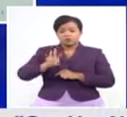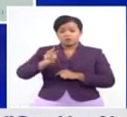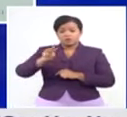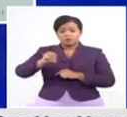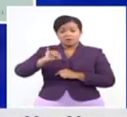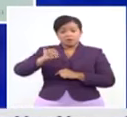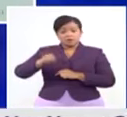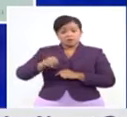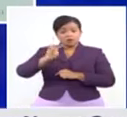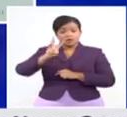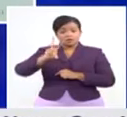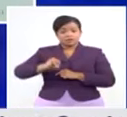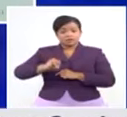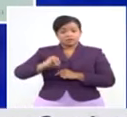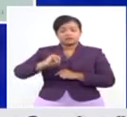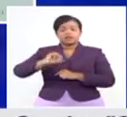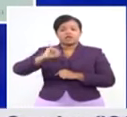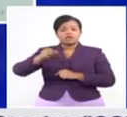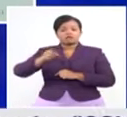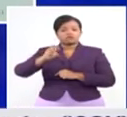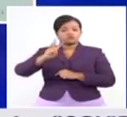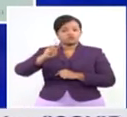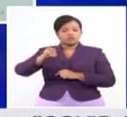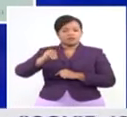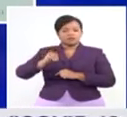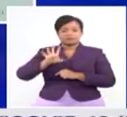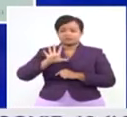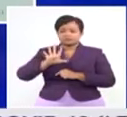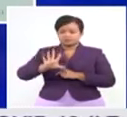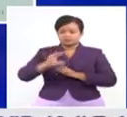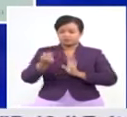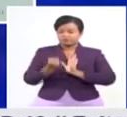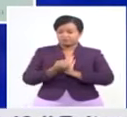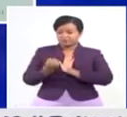y Jesús Menéndez con 5 confirmados.